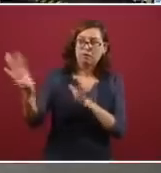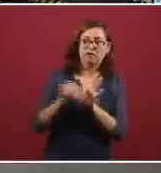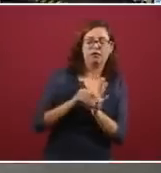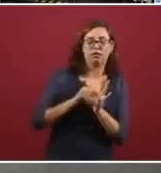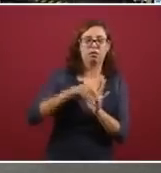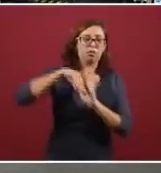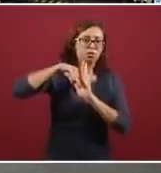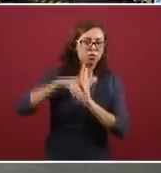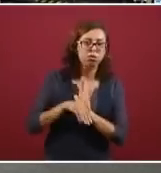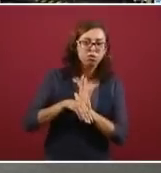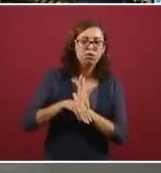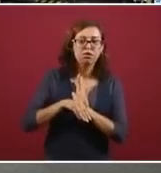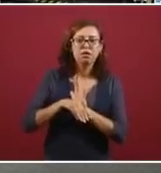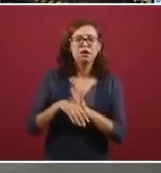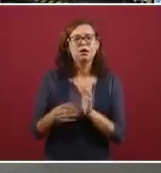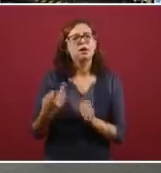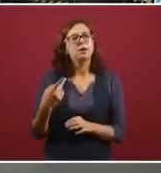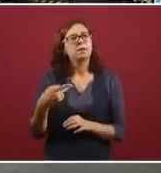pensamos que